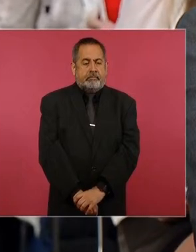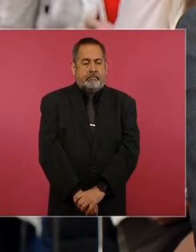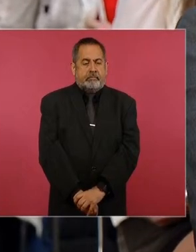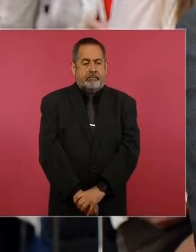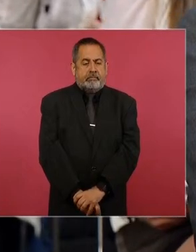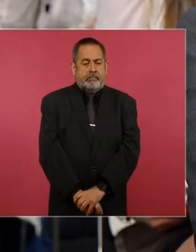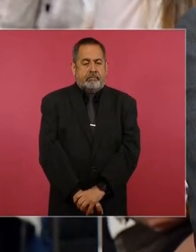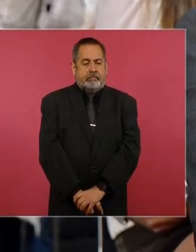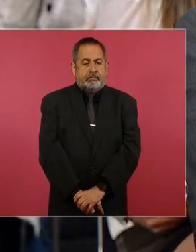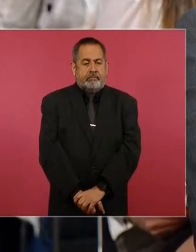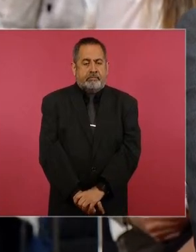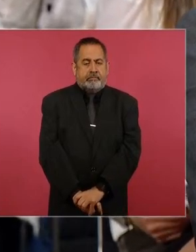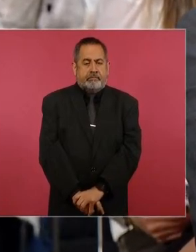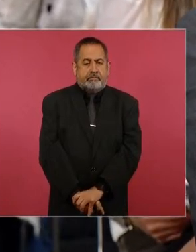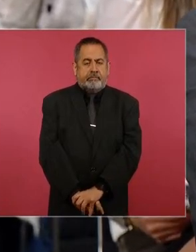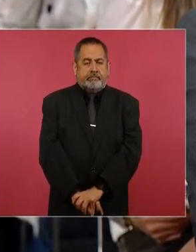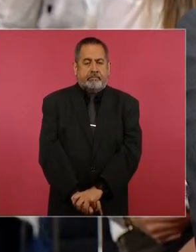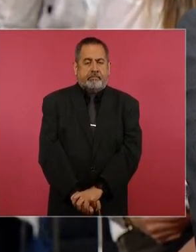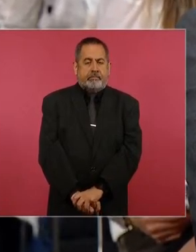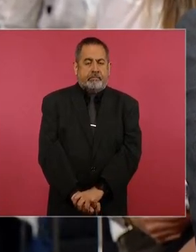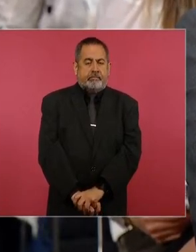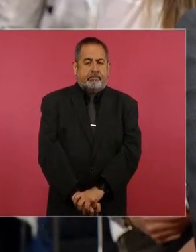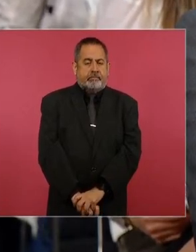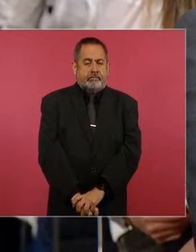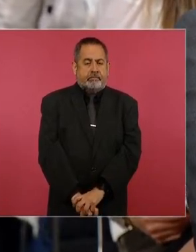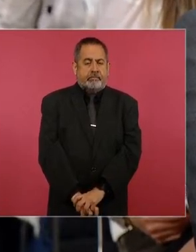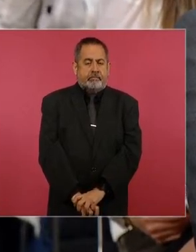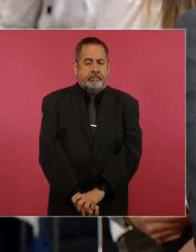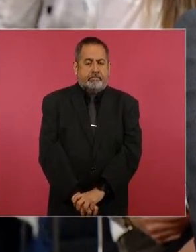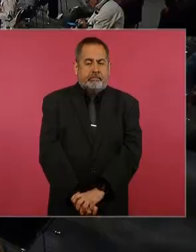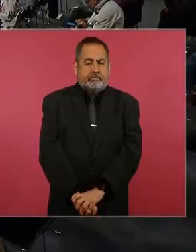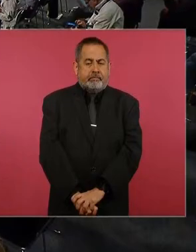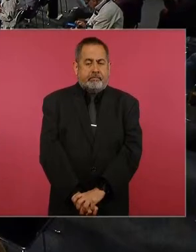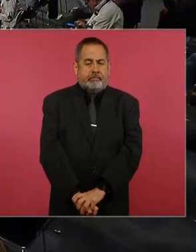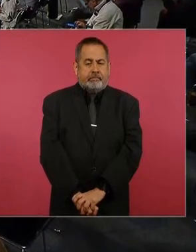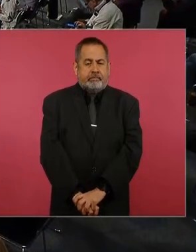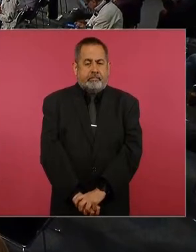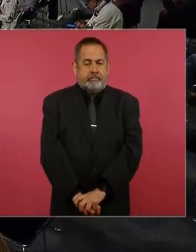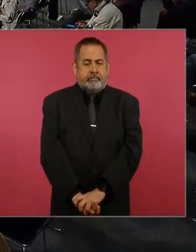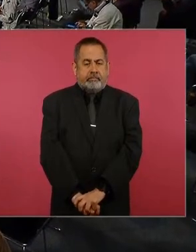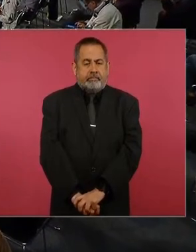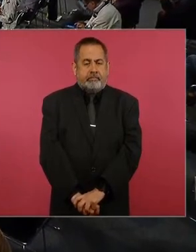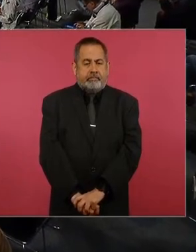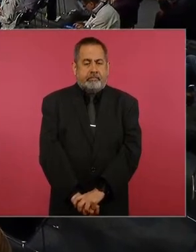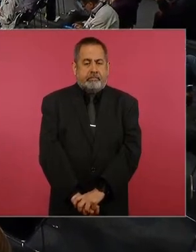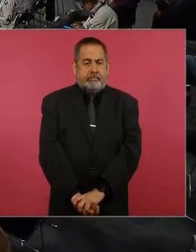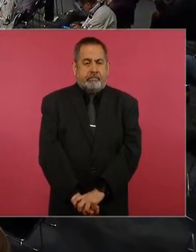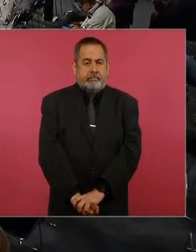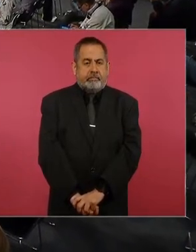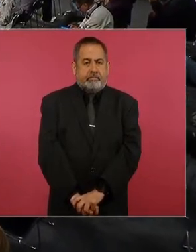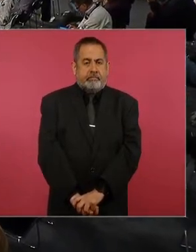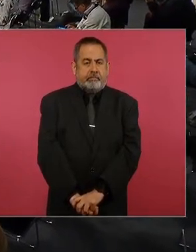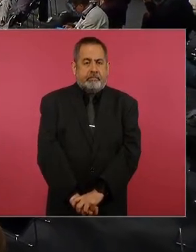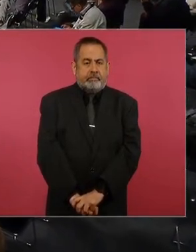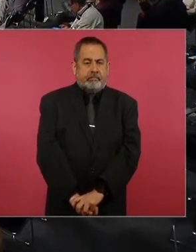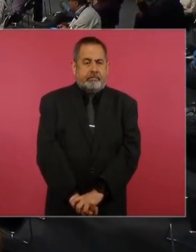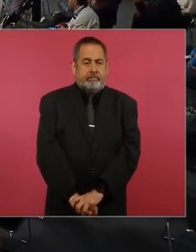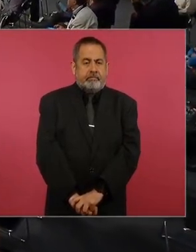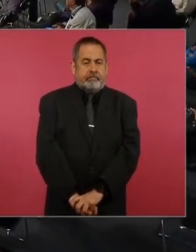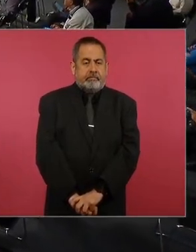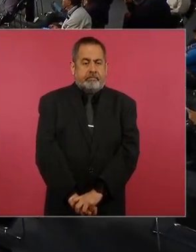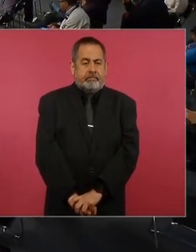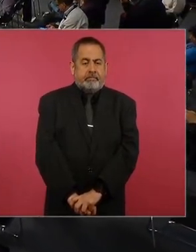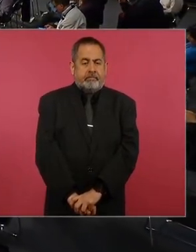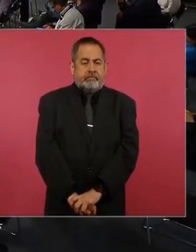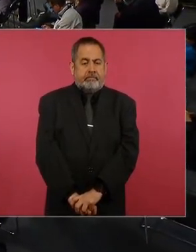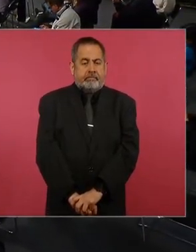de la secretaria Rosa Isela ya les dijo esta postura y en el Poder Judicial del Estado de México no les abren